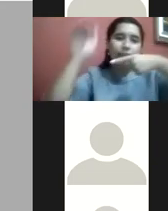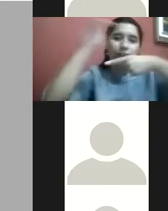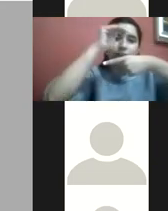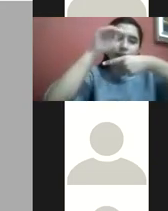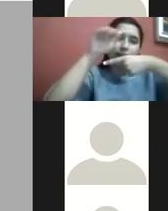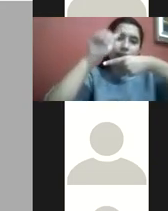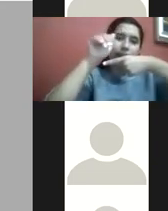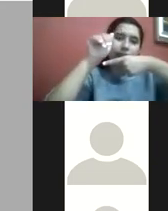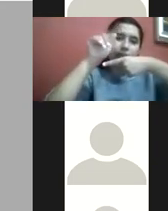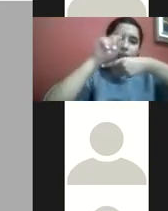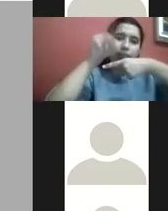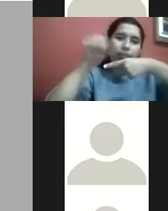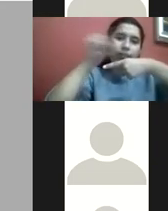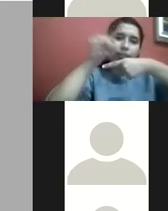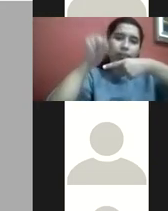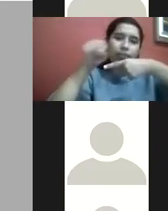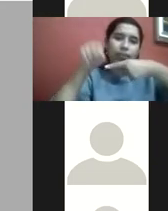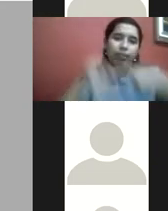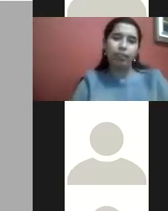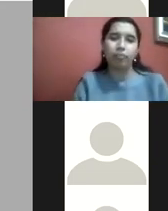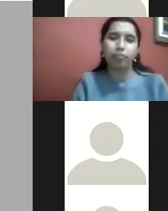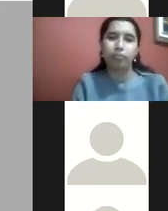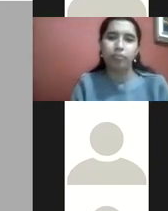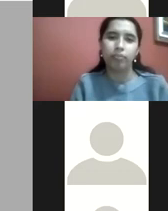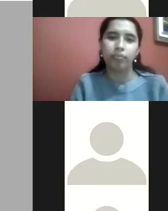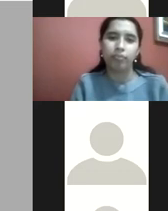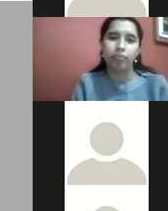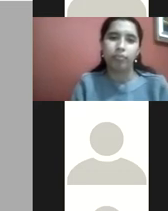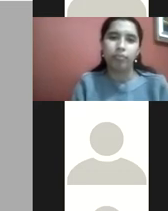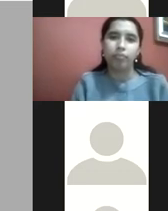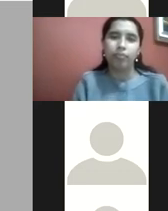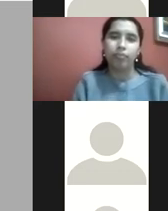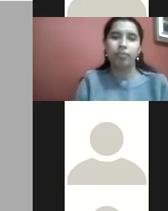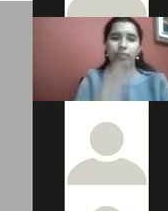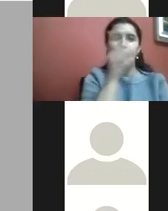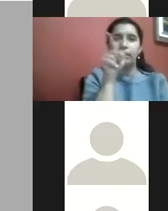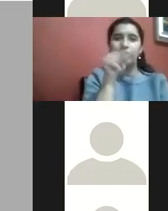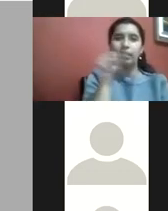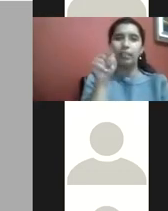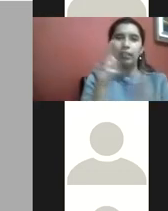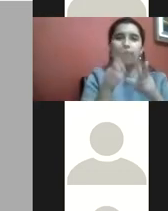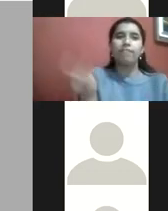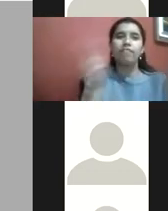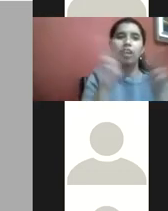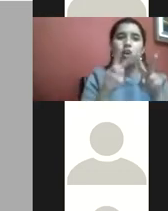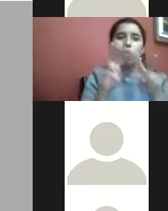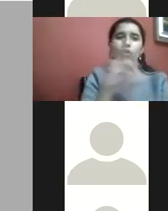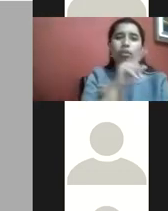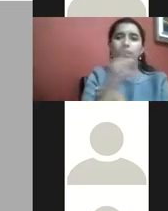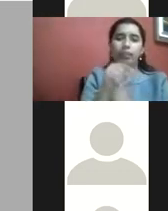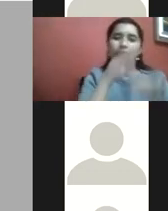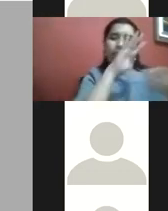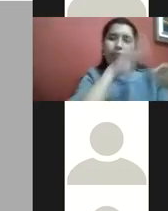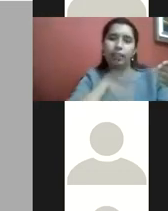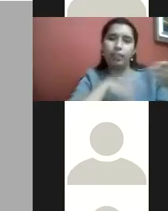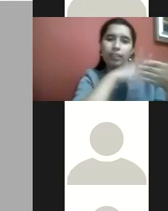Y este z de alfa medios, lo explica acá, es el valor de z en la tabla de